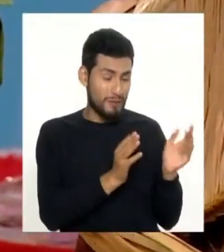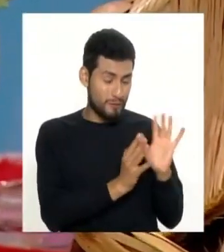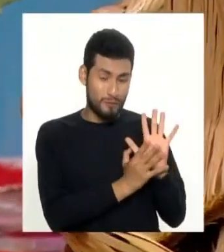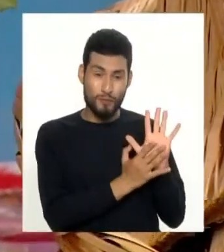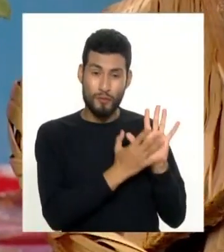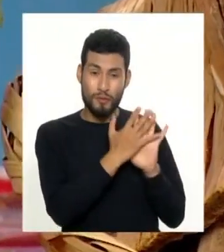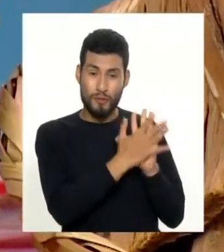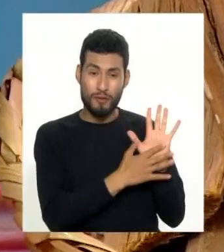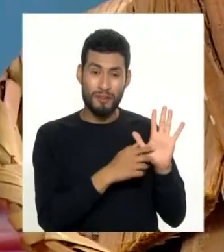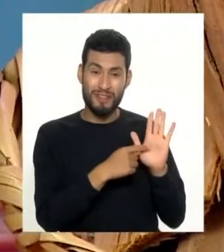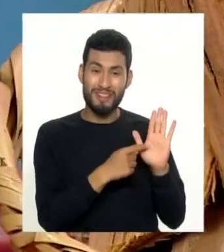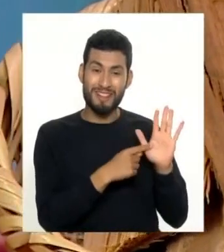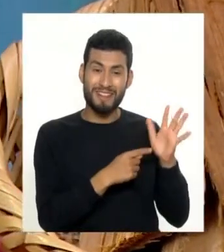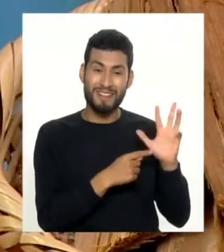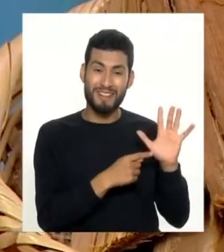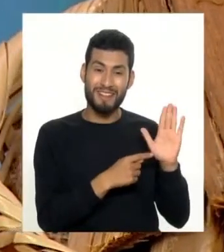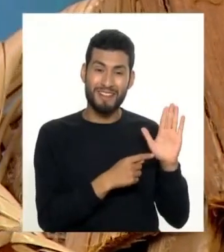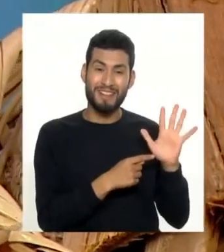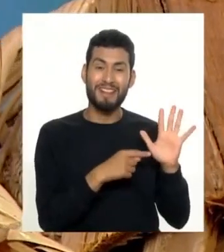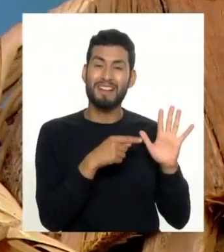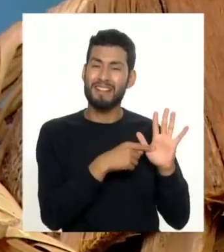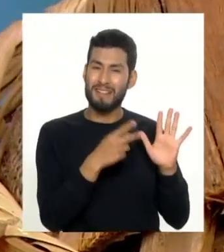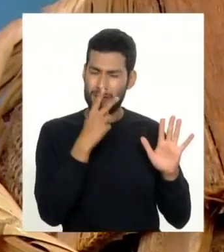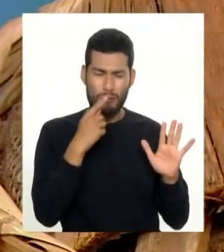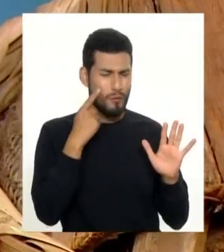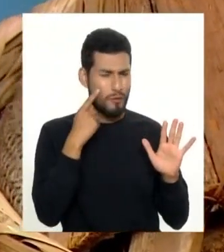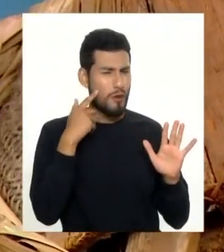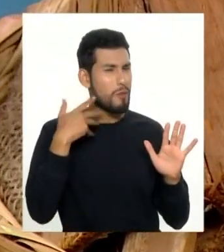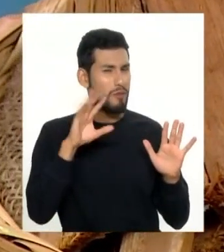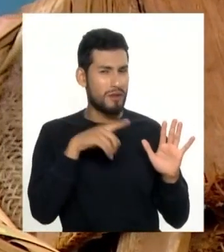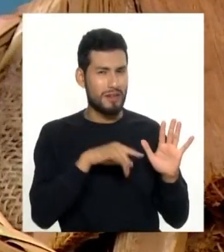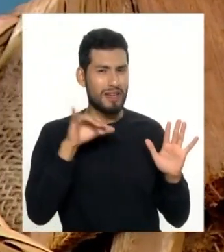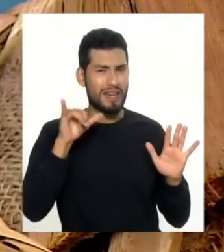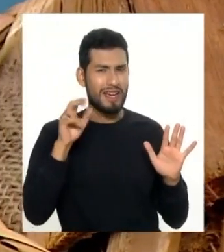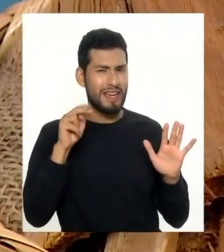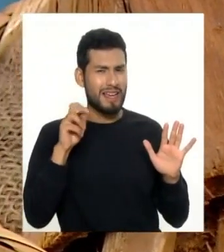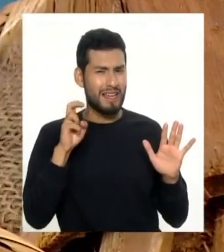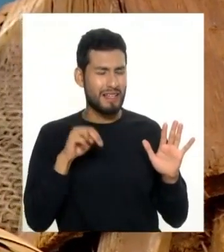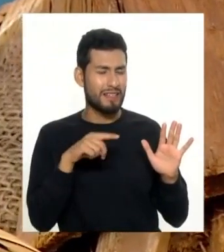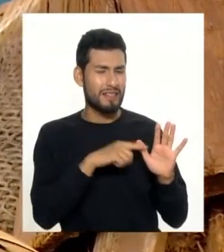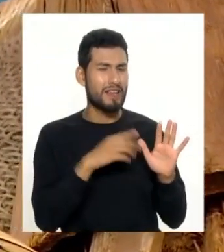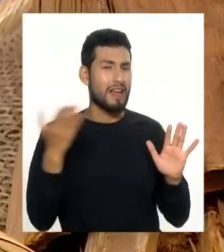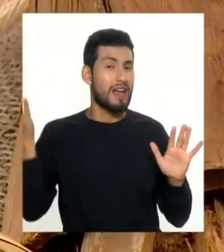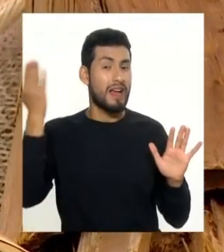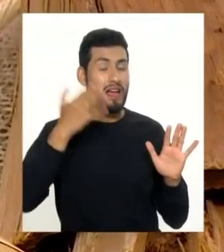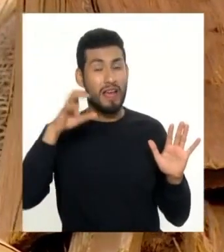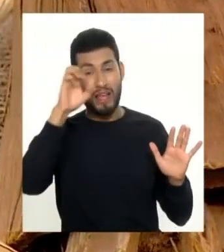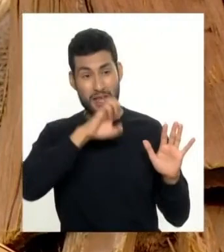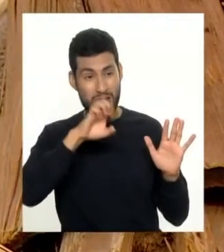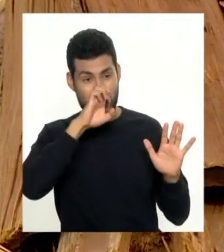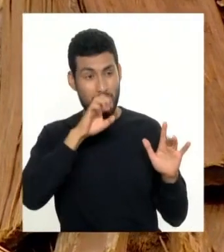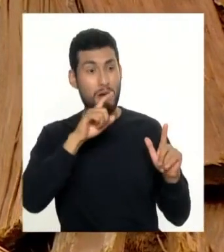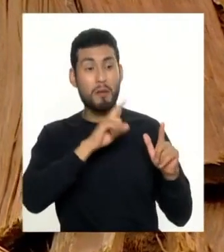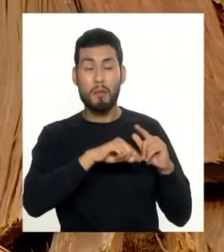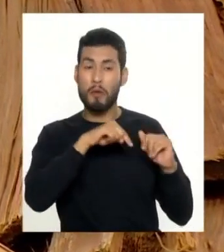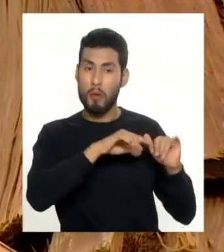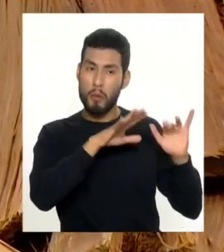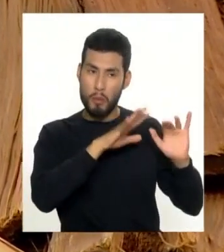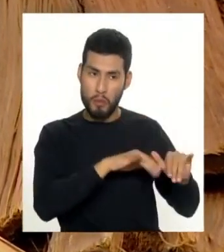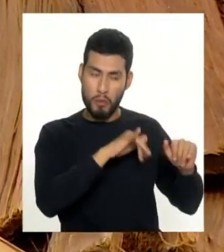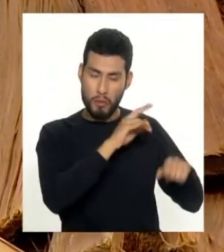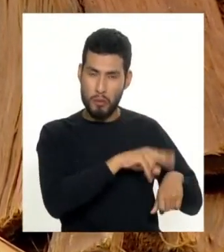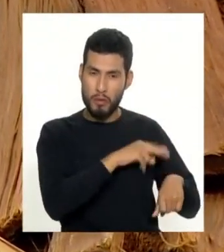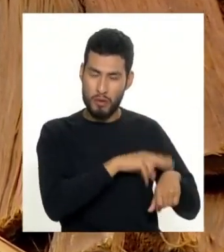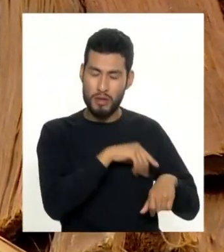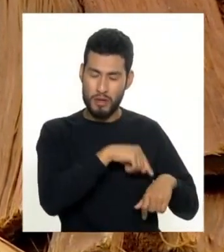plantas más conocidas dentro de la medicina tradicional, que vino de Europa, pero sin embargo se ha naturalizado aquí